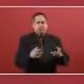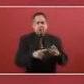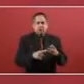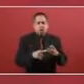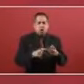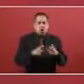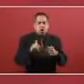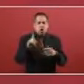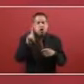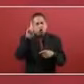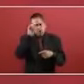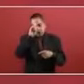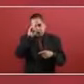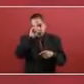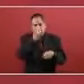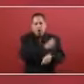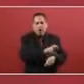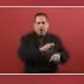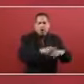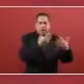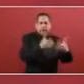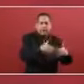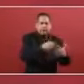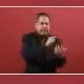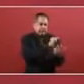del Consejo Coordinador Empresarial, para decir,